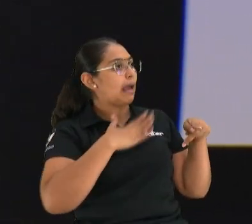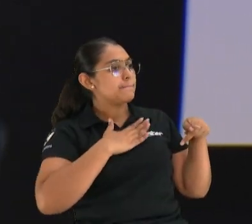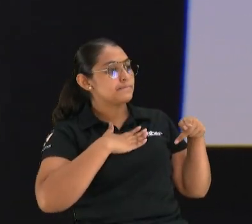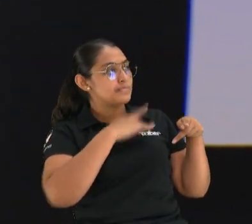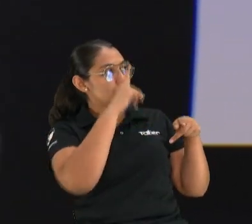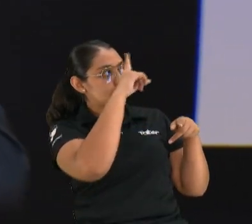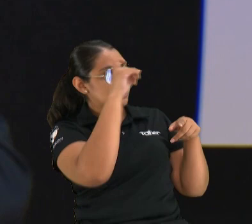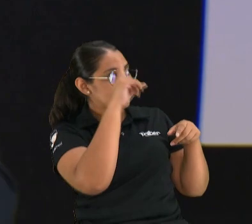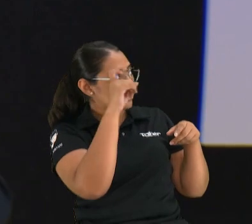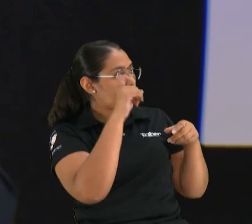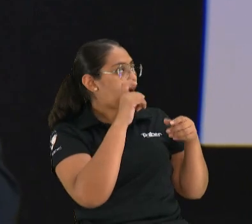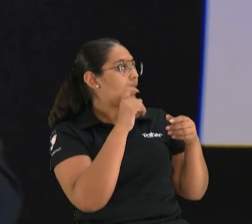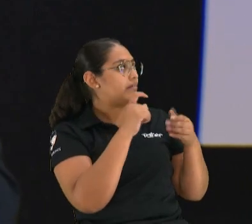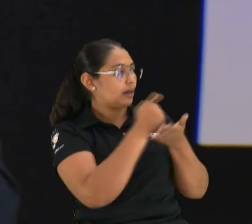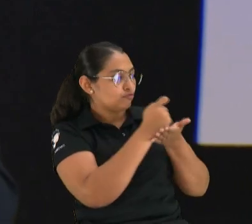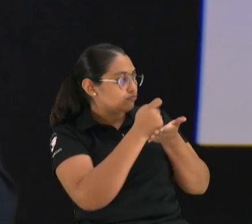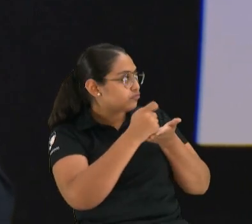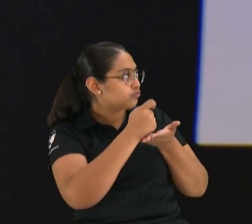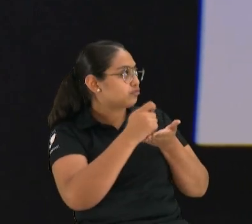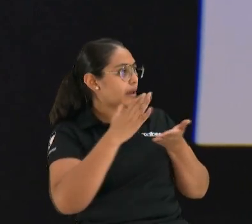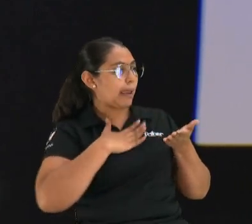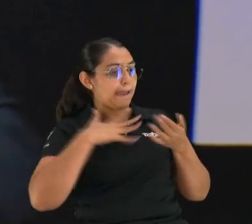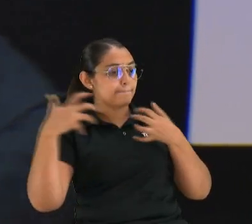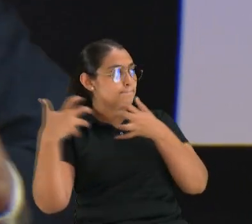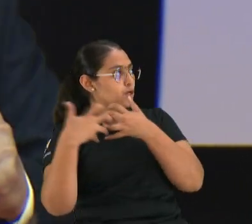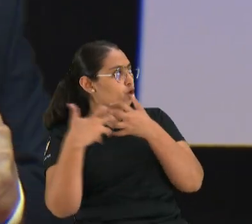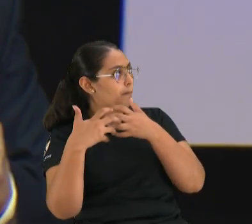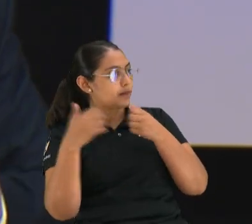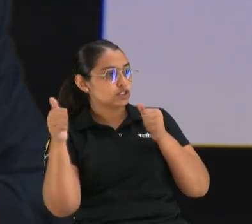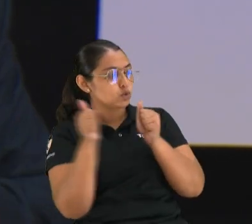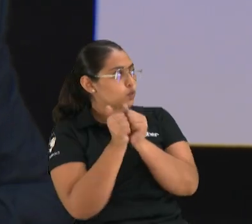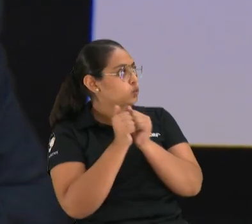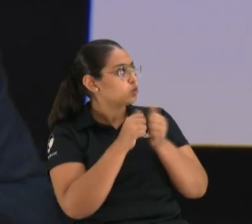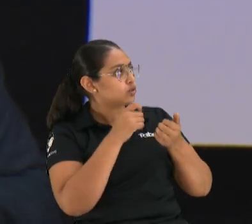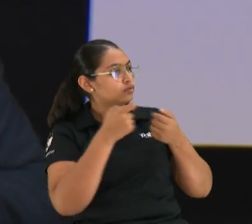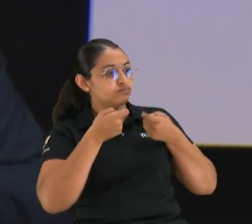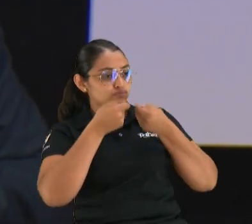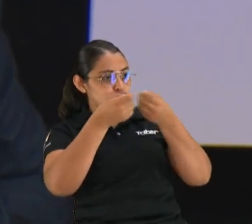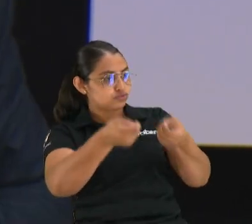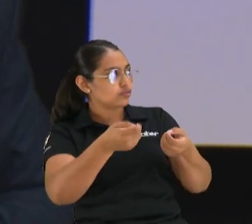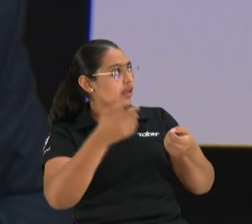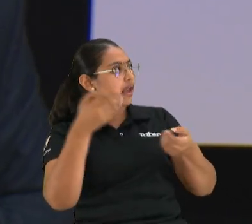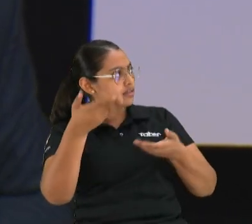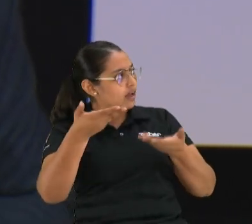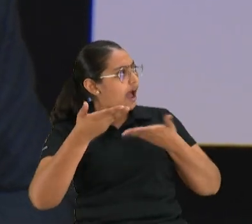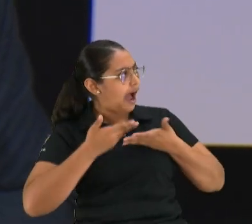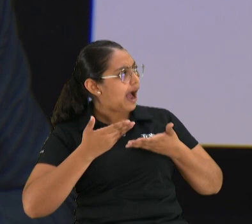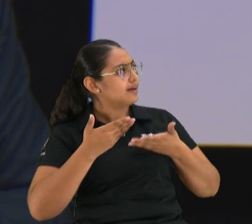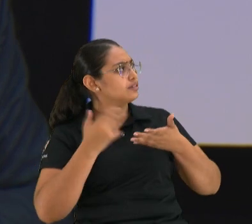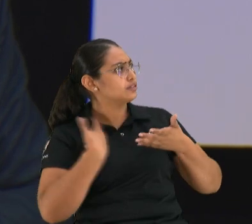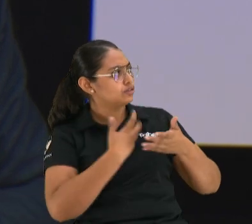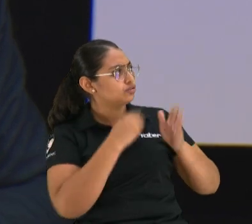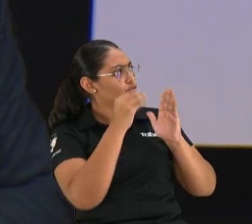no logramos entregar con mi compañero y eso nos va a ayudar en el promedio para no reprobar